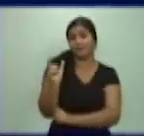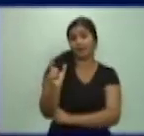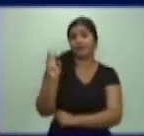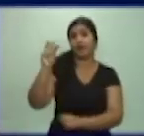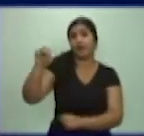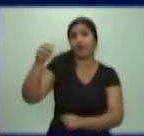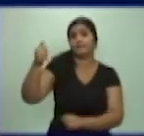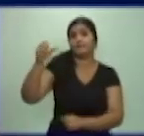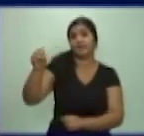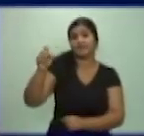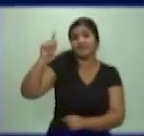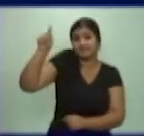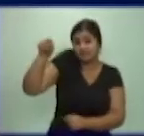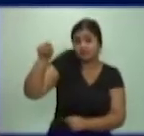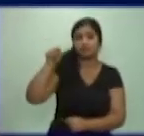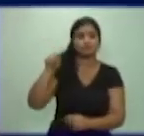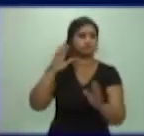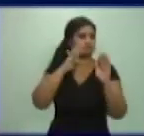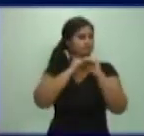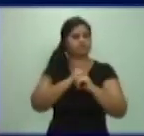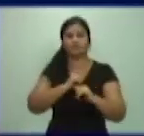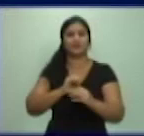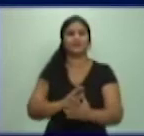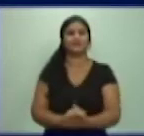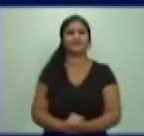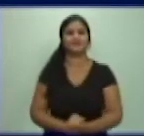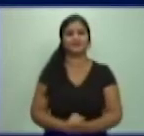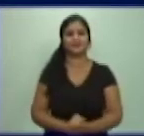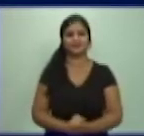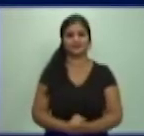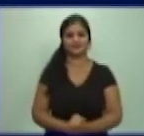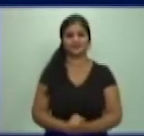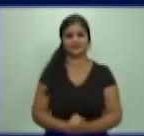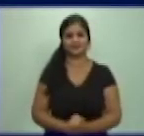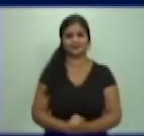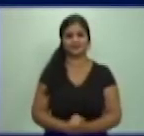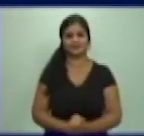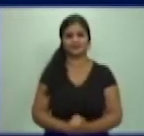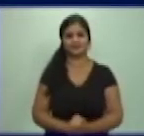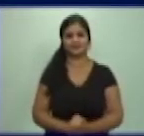más que no lleva la tilde diacrítica.